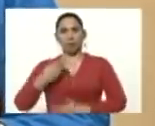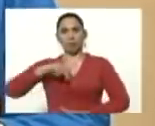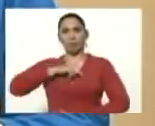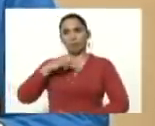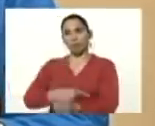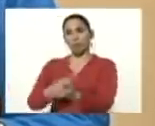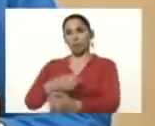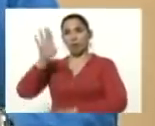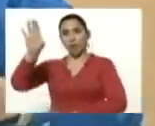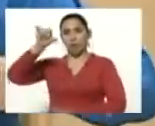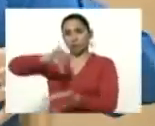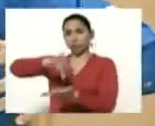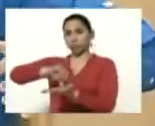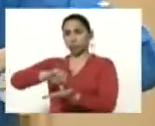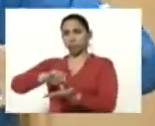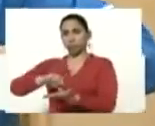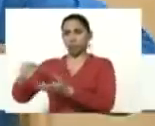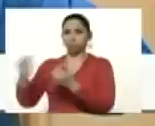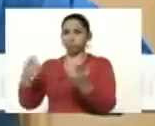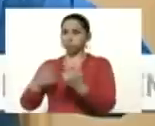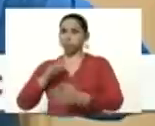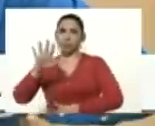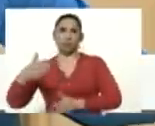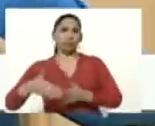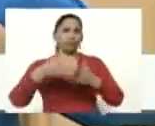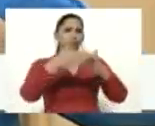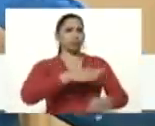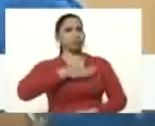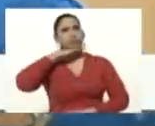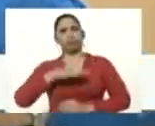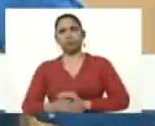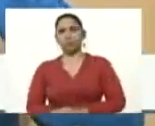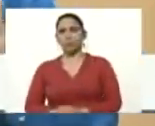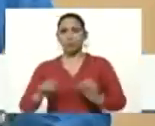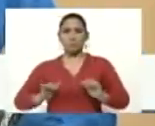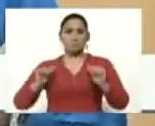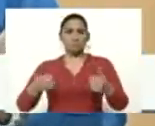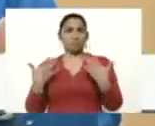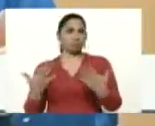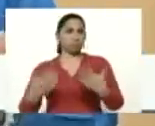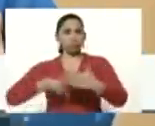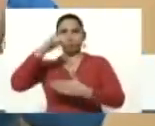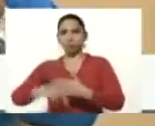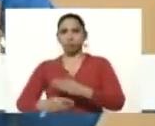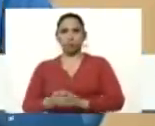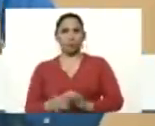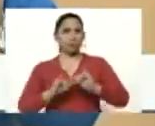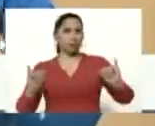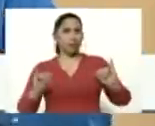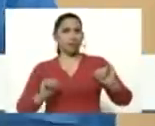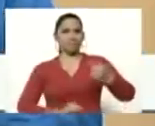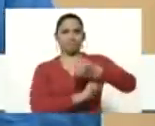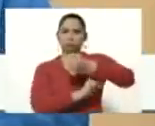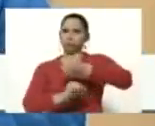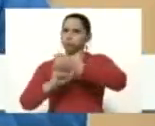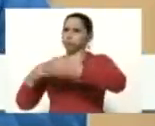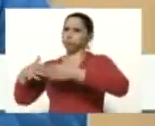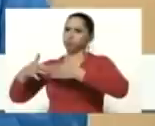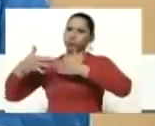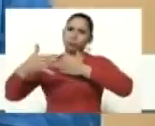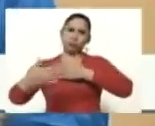mandaron 5 barcos, nos abastecimos y arrancamos este plan que se va a sostener en el